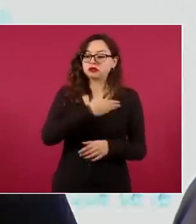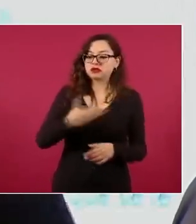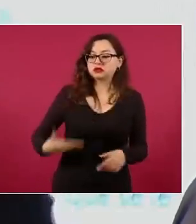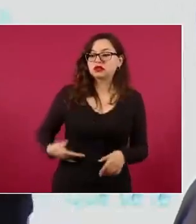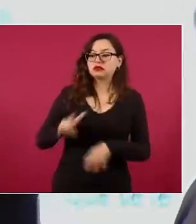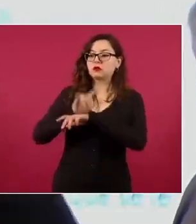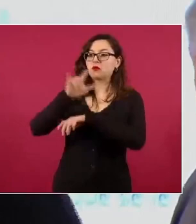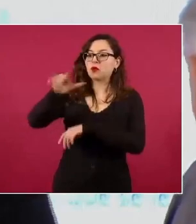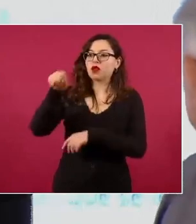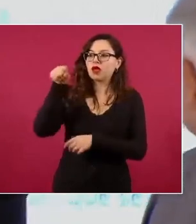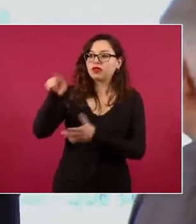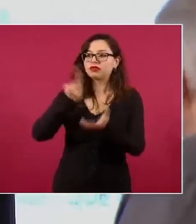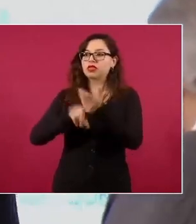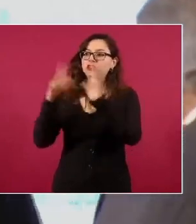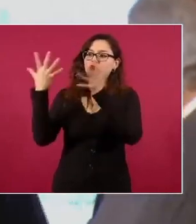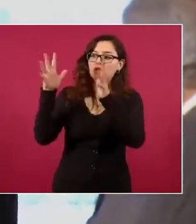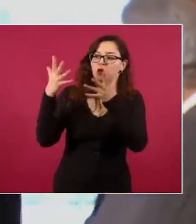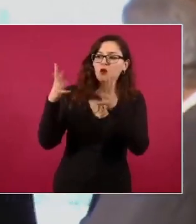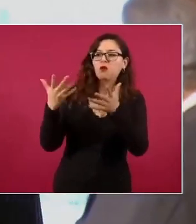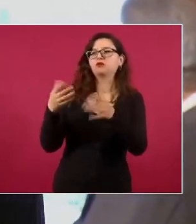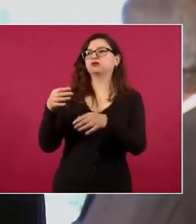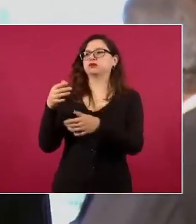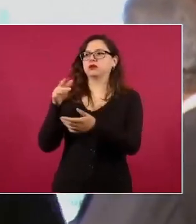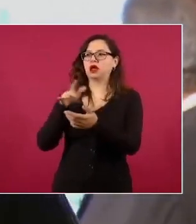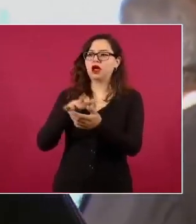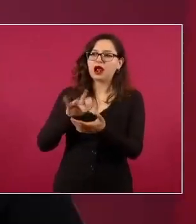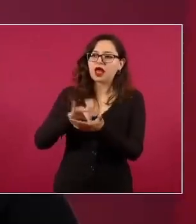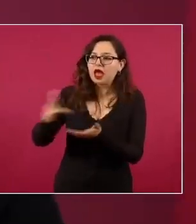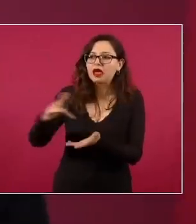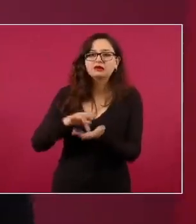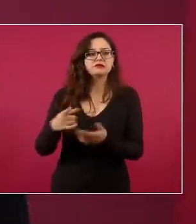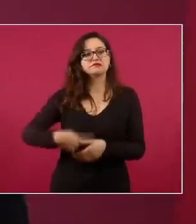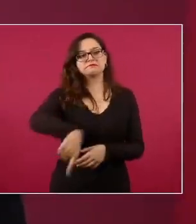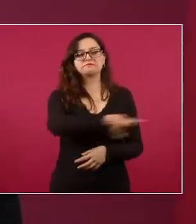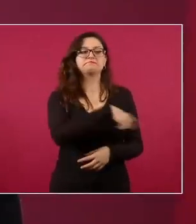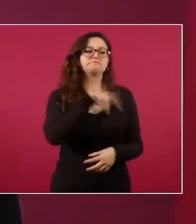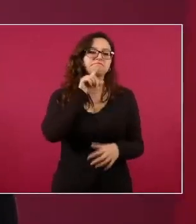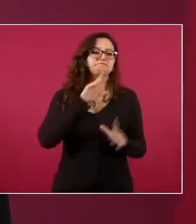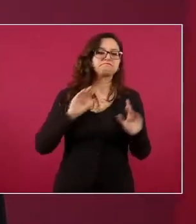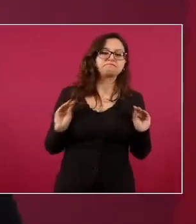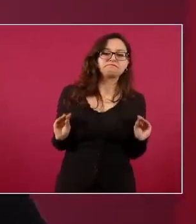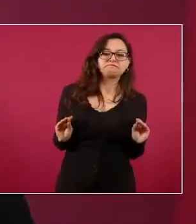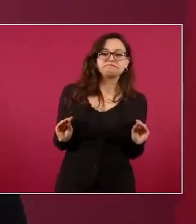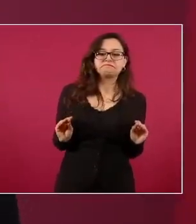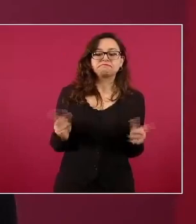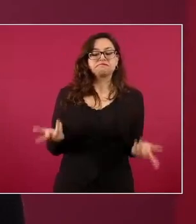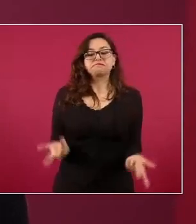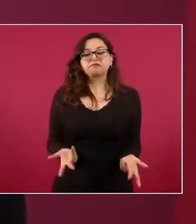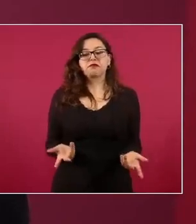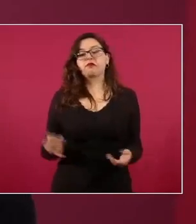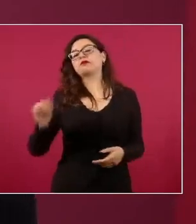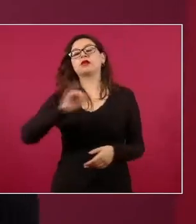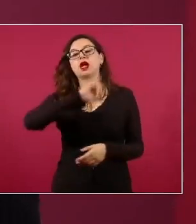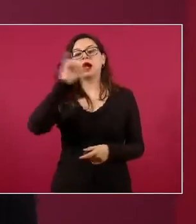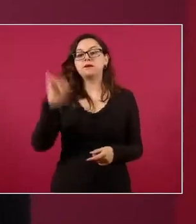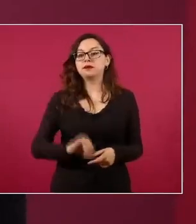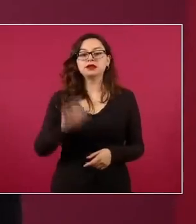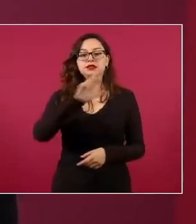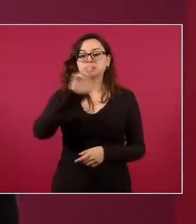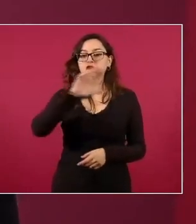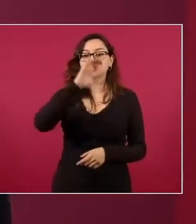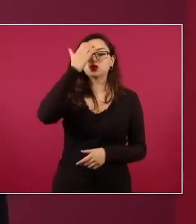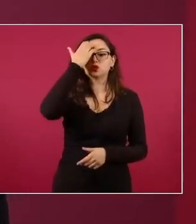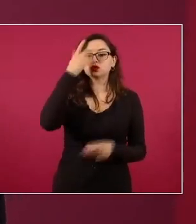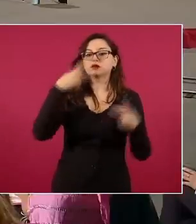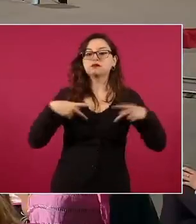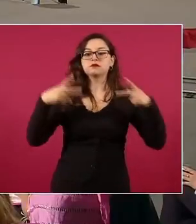magnifican cualquier incidente. Sin embargo, las muestras de apoyo no las ven. Aquí vamos a ver un video